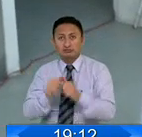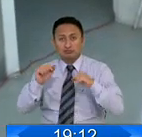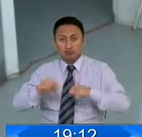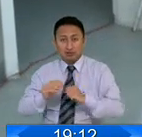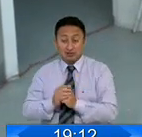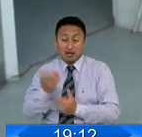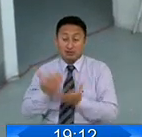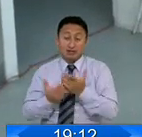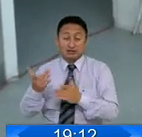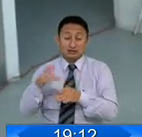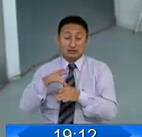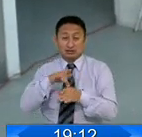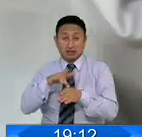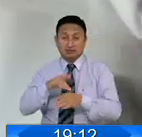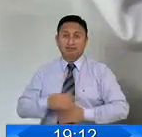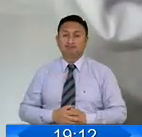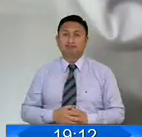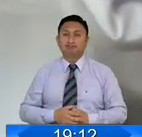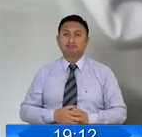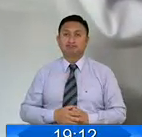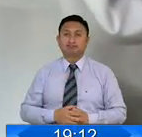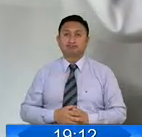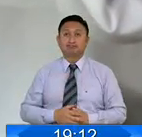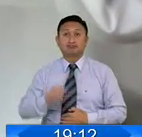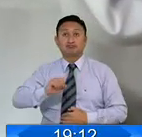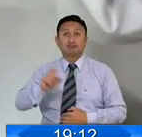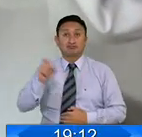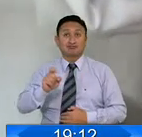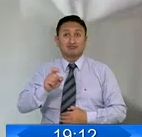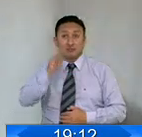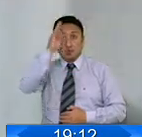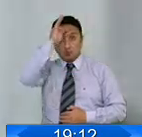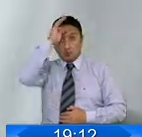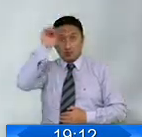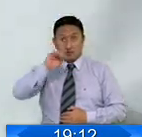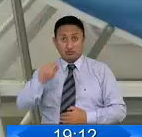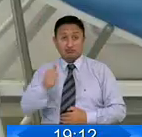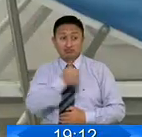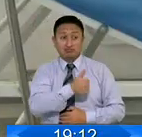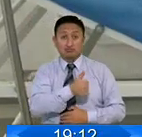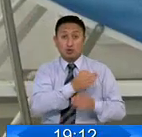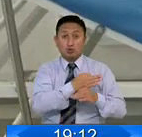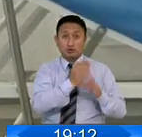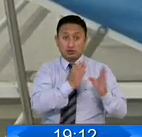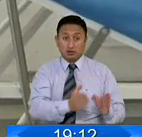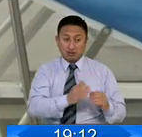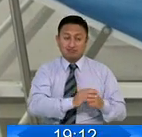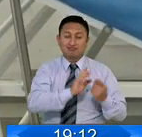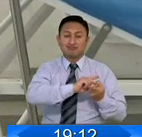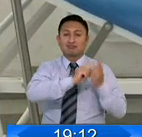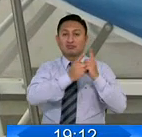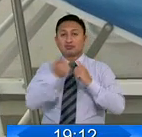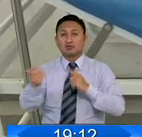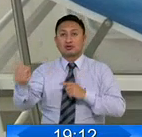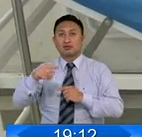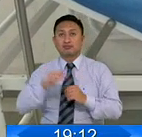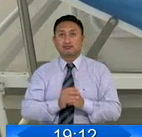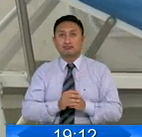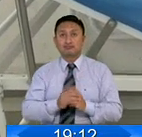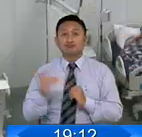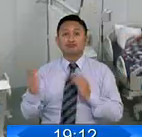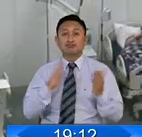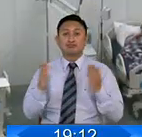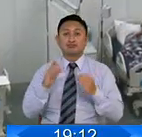pudieran estar contagiados. Si se requiere de hospitalización, son los mismos funcionarios quienes realizan la transferencia hasta el Centro de Atención Temporal